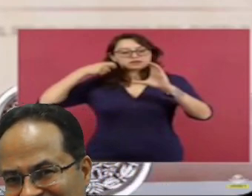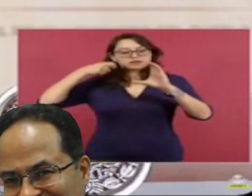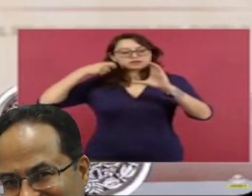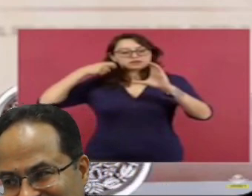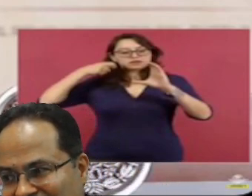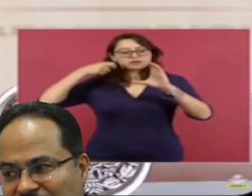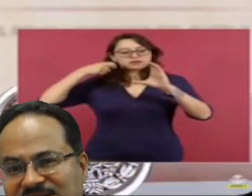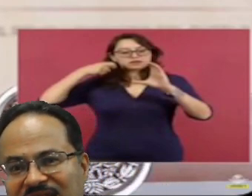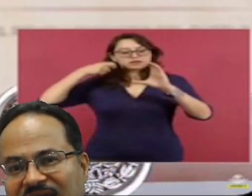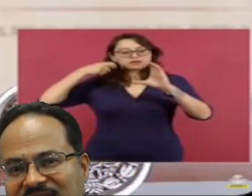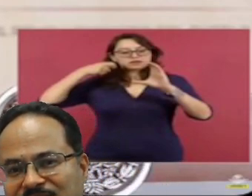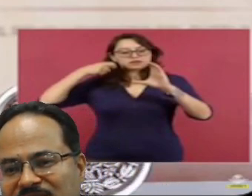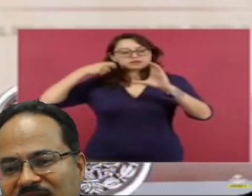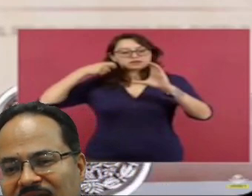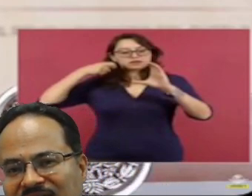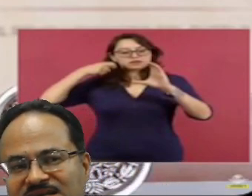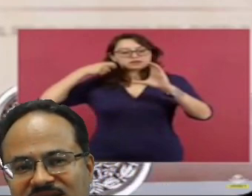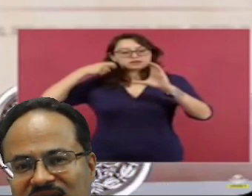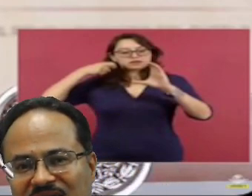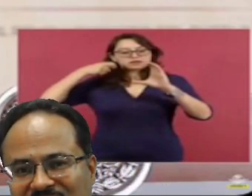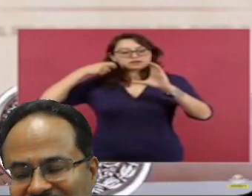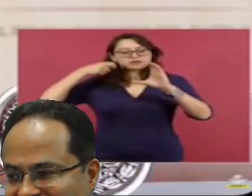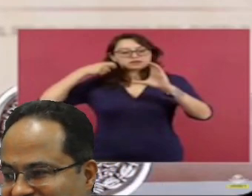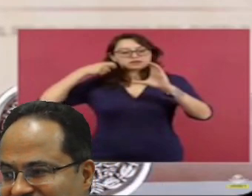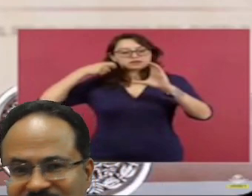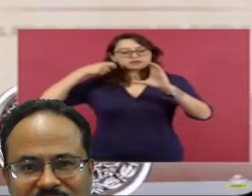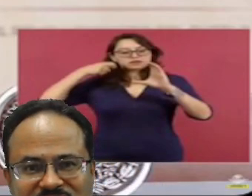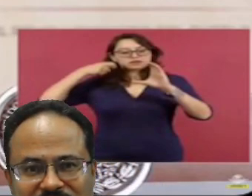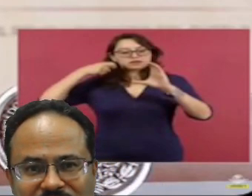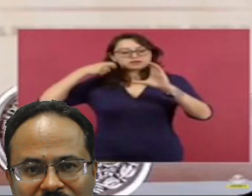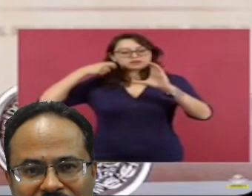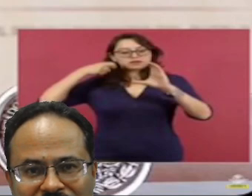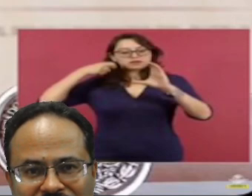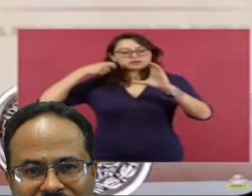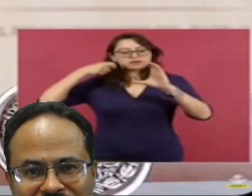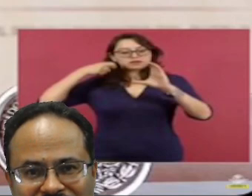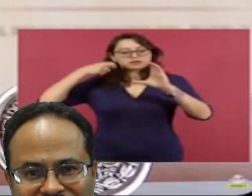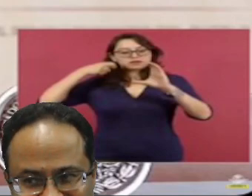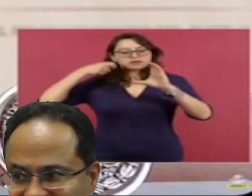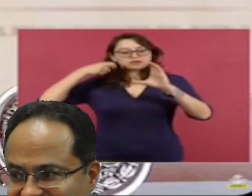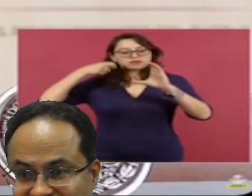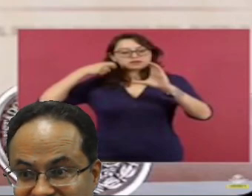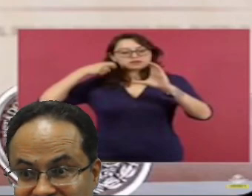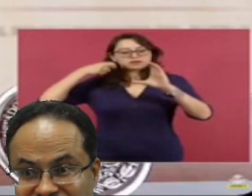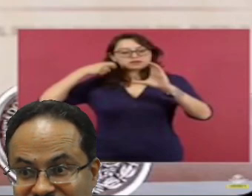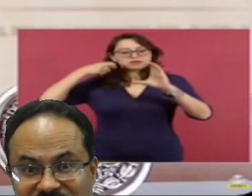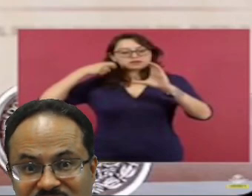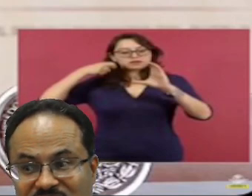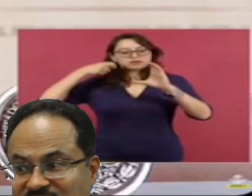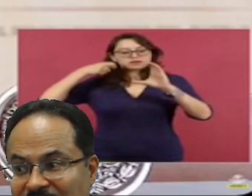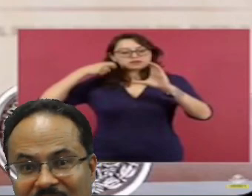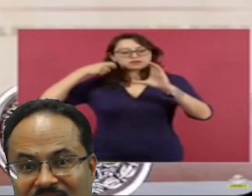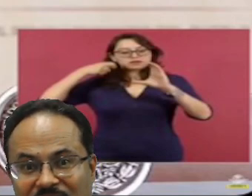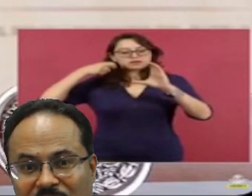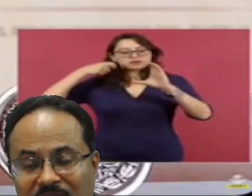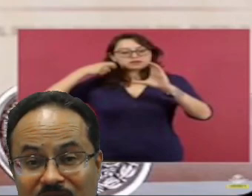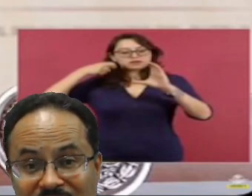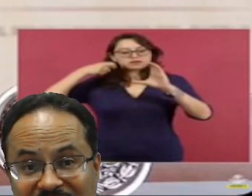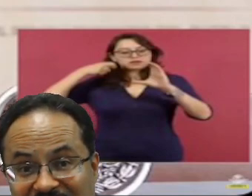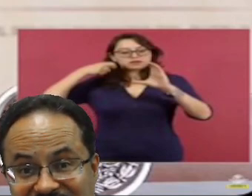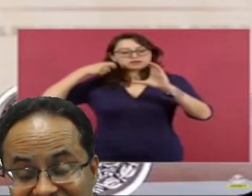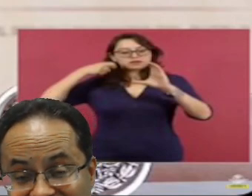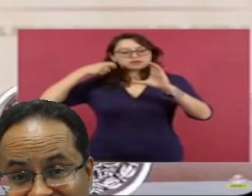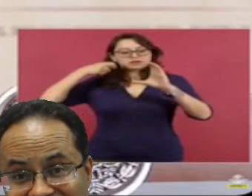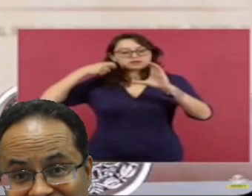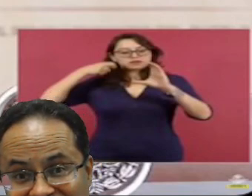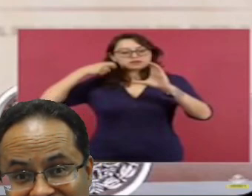de una muestra de que simple y sencillamente ante esta situación ante esa situación pues no sabe el gobierno ni